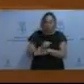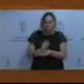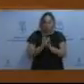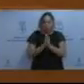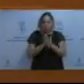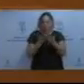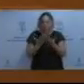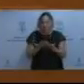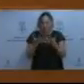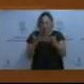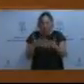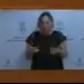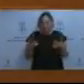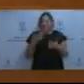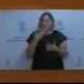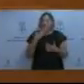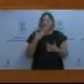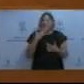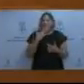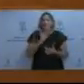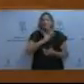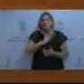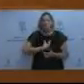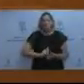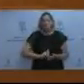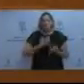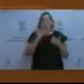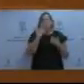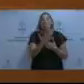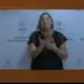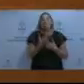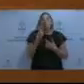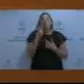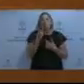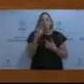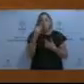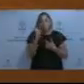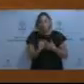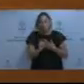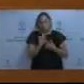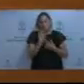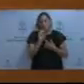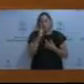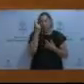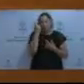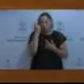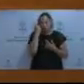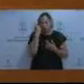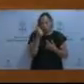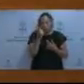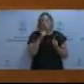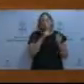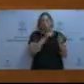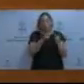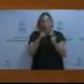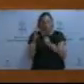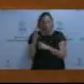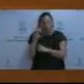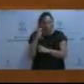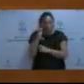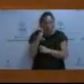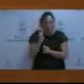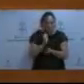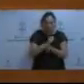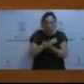52.000 alumnos los beneficiarios. Usted lo dijo aquí, 17.000. Comparemos y entonces analicemos si el